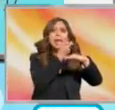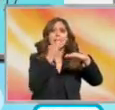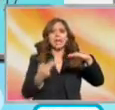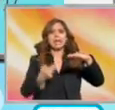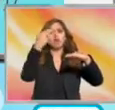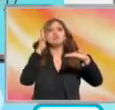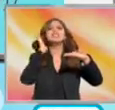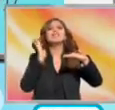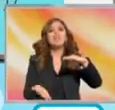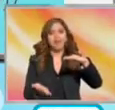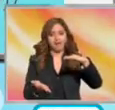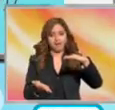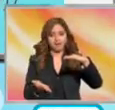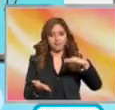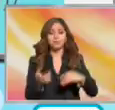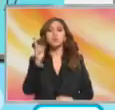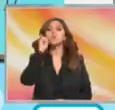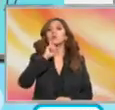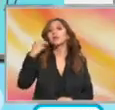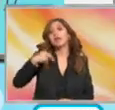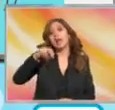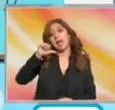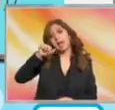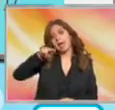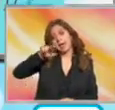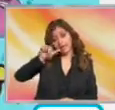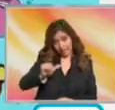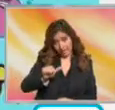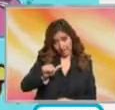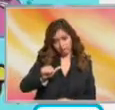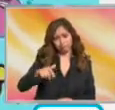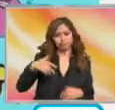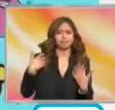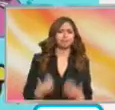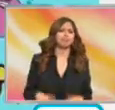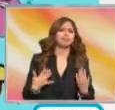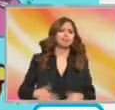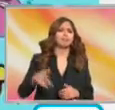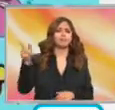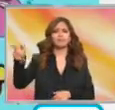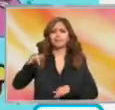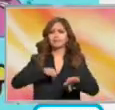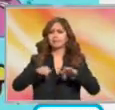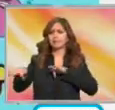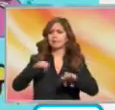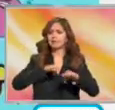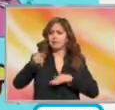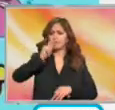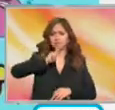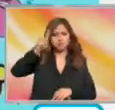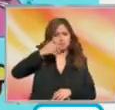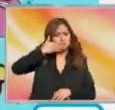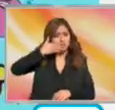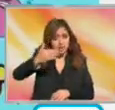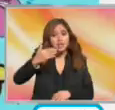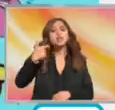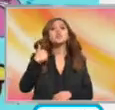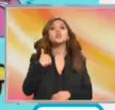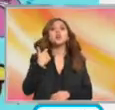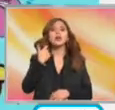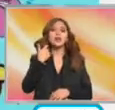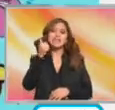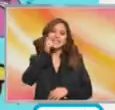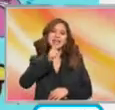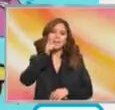negocio. Que es lo que se ve a fin de Ana cuentas. ahora es una exitosa emprendedora y a mí me gusta mucho platicar de